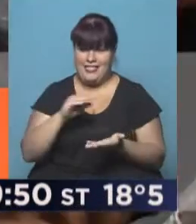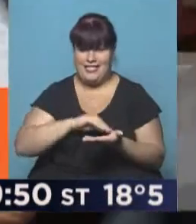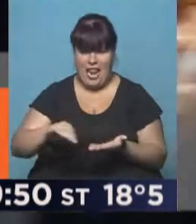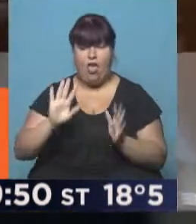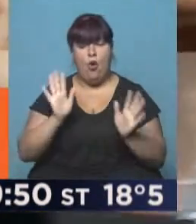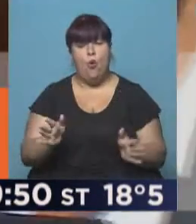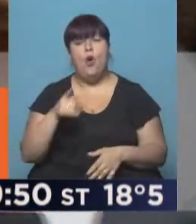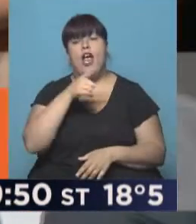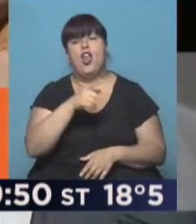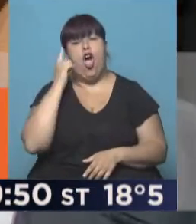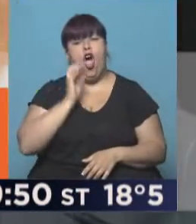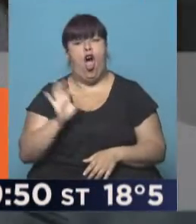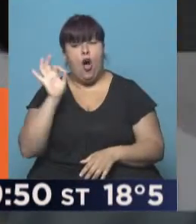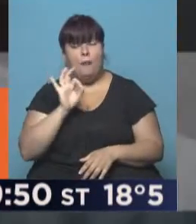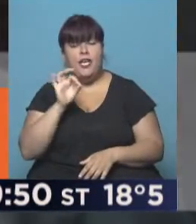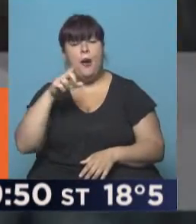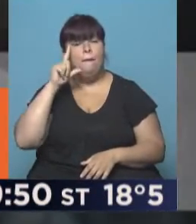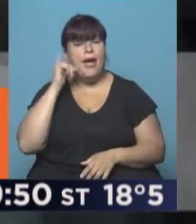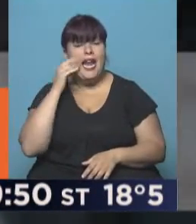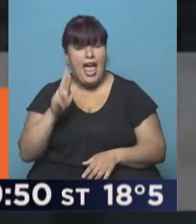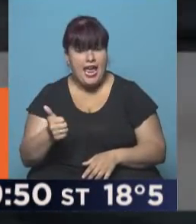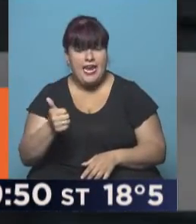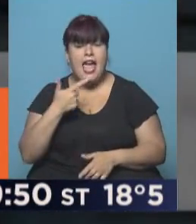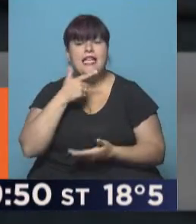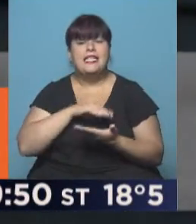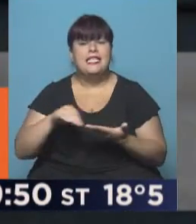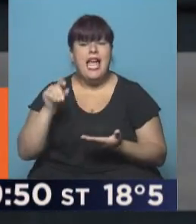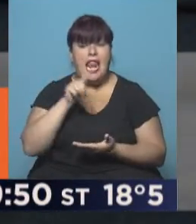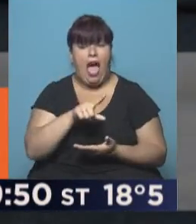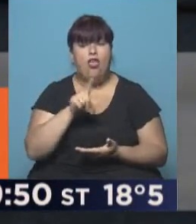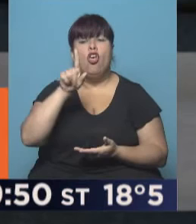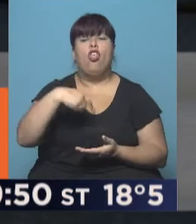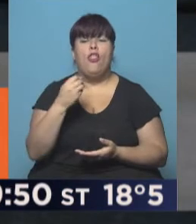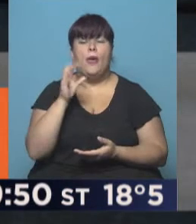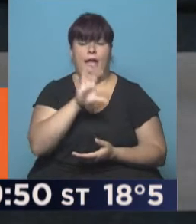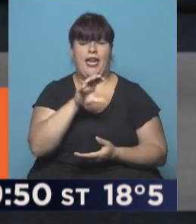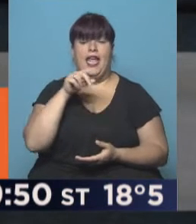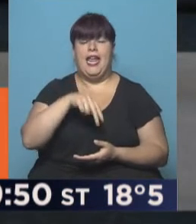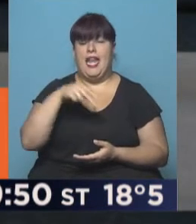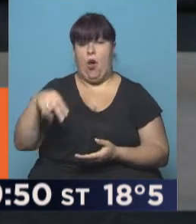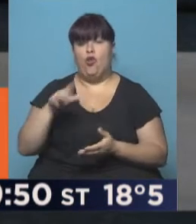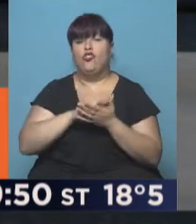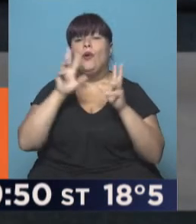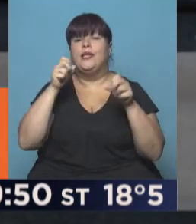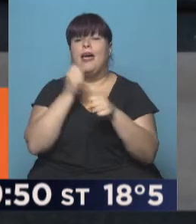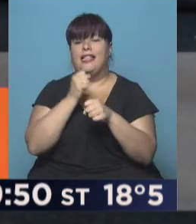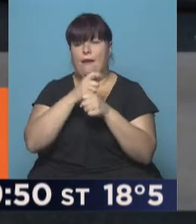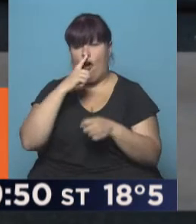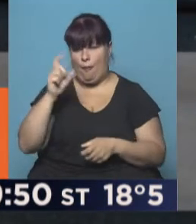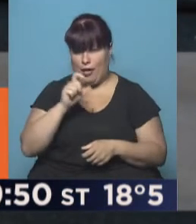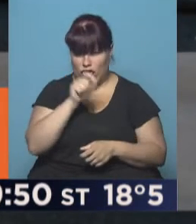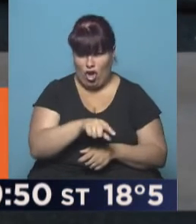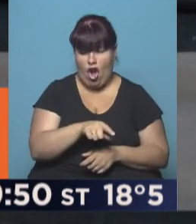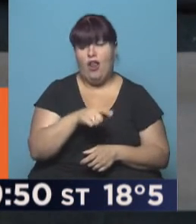senador. Entonces, la posición de Guillermo Pereira, un senador que tiene proveniencia del mundo del trabajo en el petróleo,